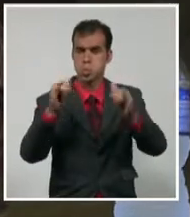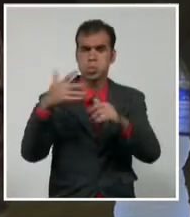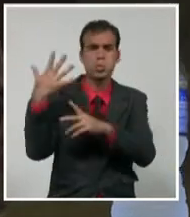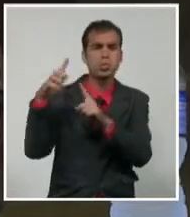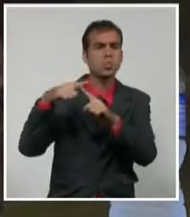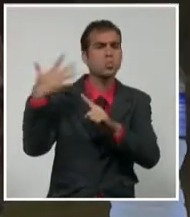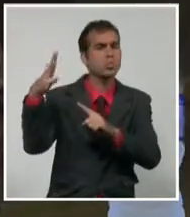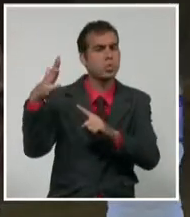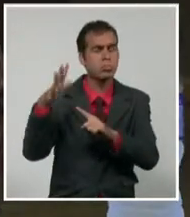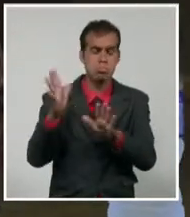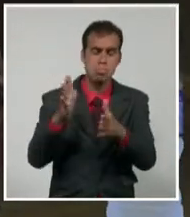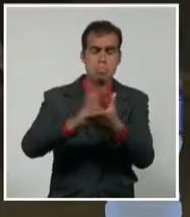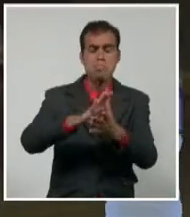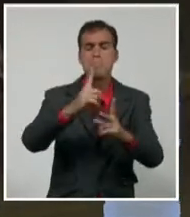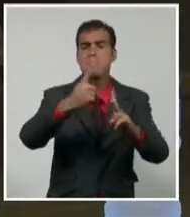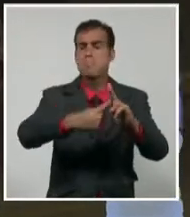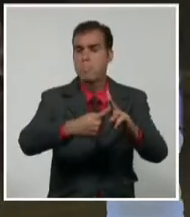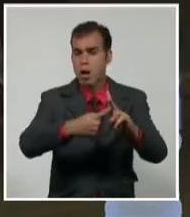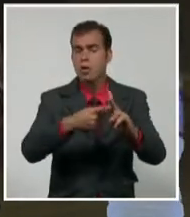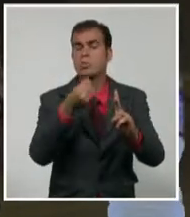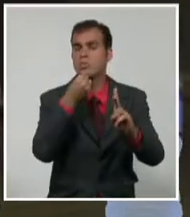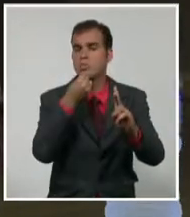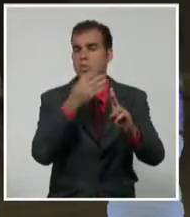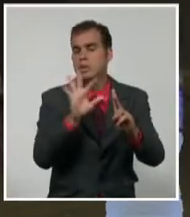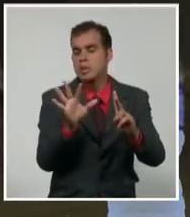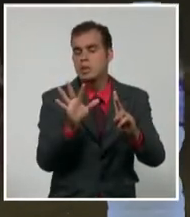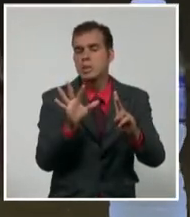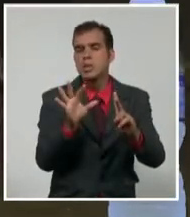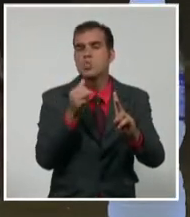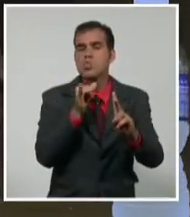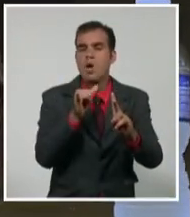a una señora